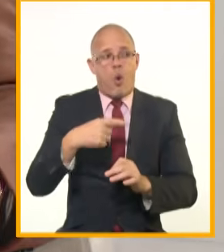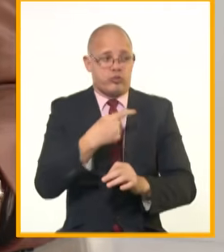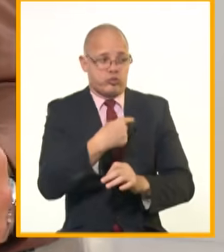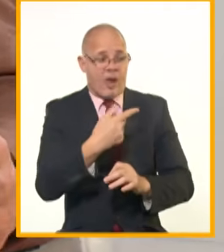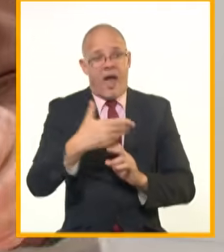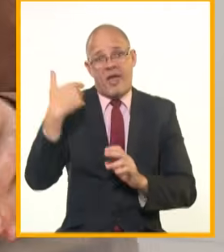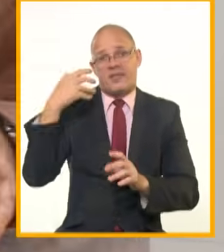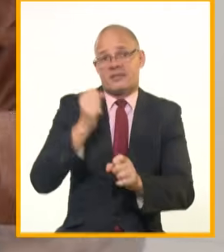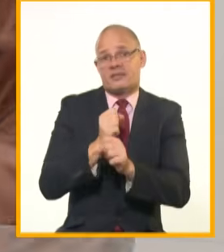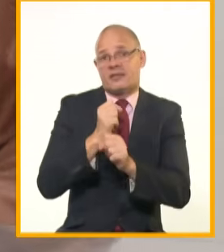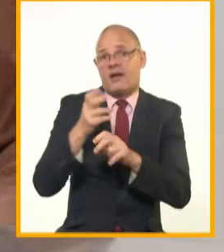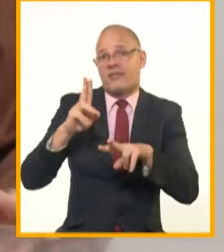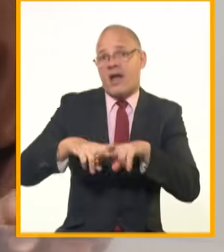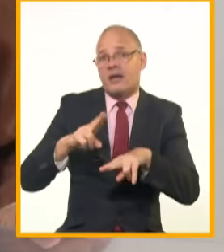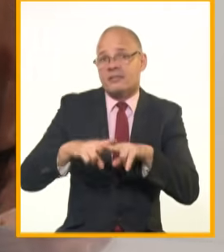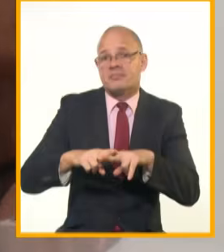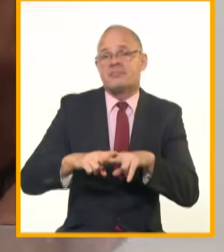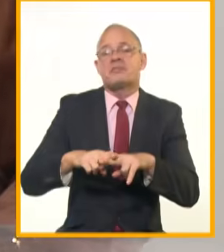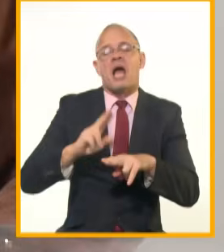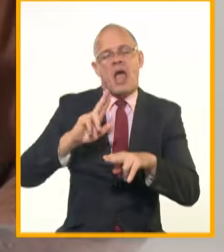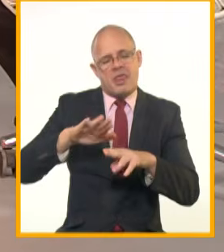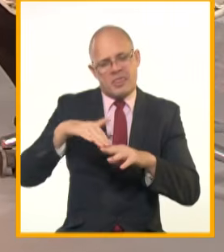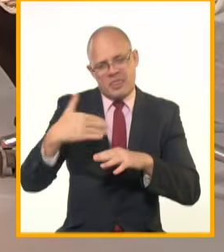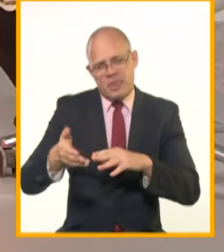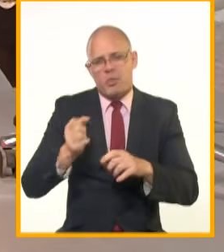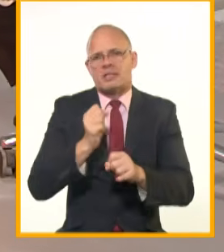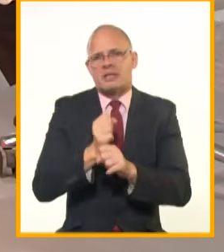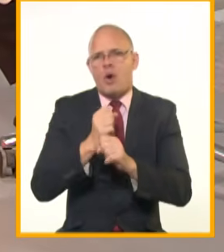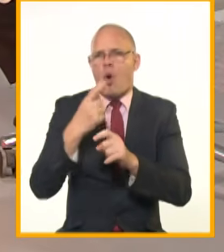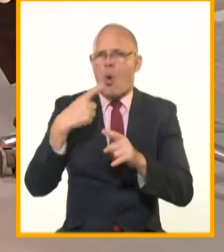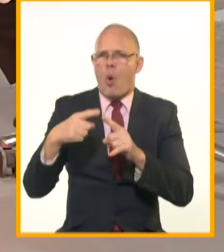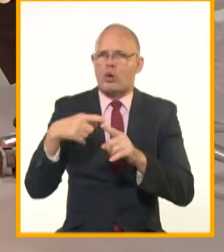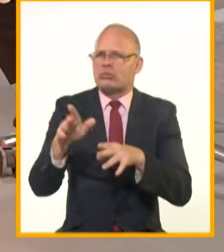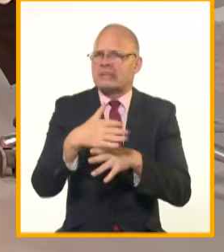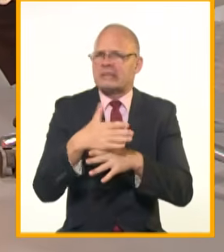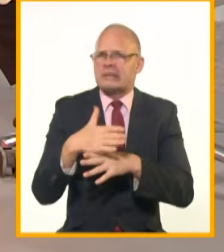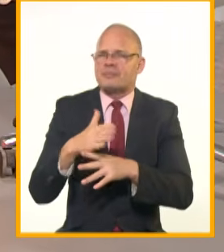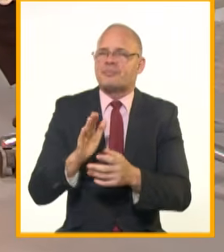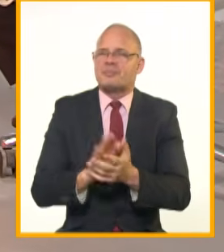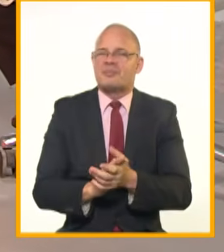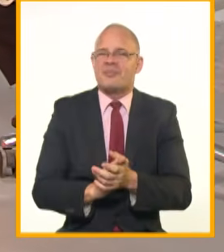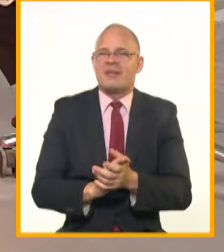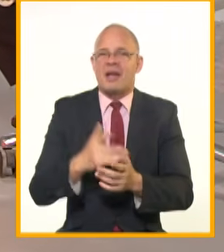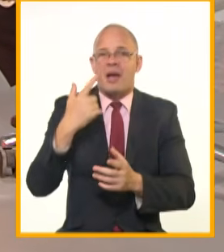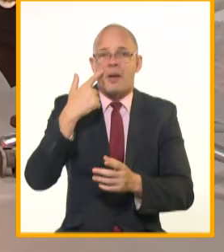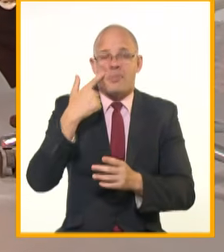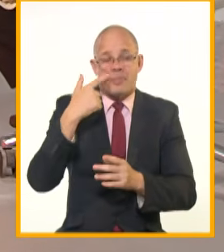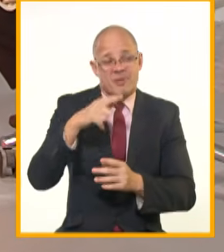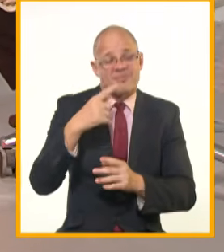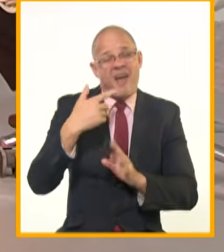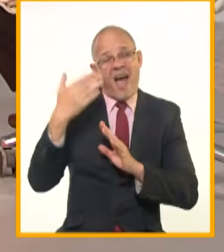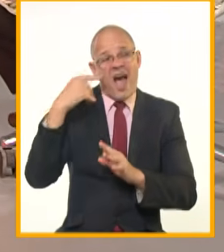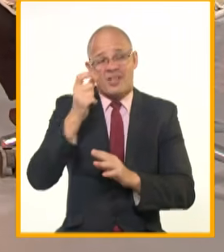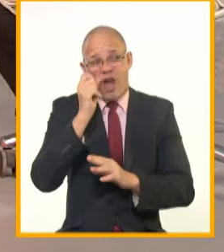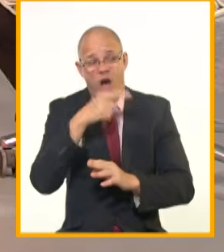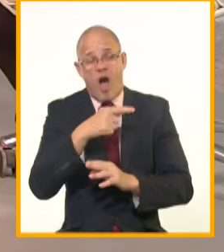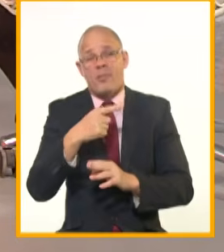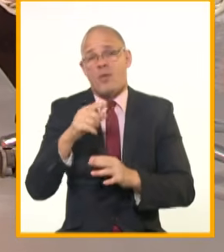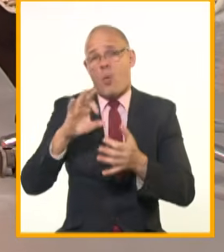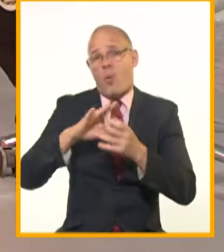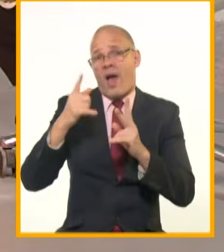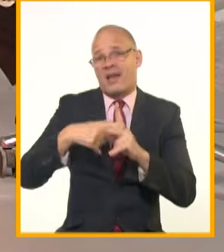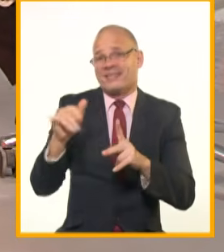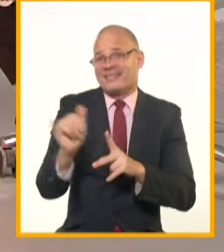aunque después, bueno, yo trabajé en sistemas empresariales de la FARC, como te expliqué, pero en un momento, incluso Manolito es de Guanajay,